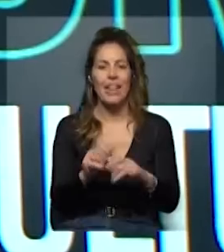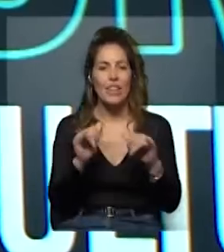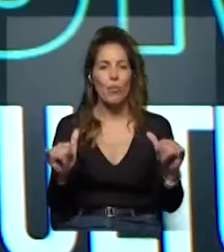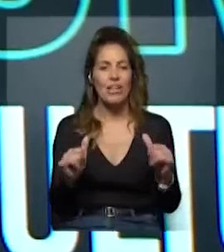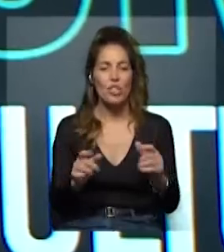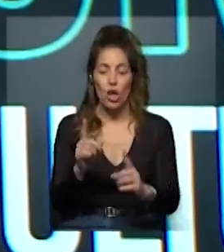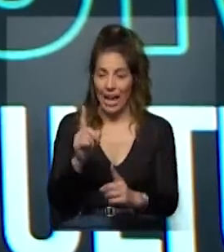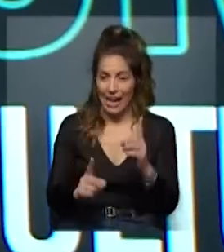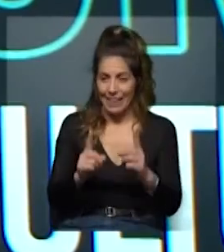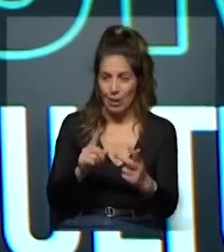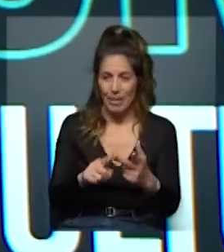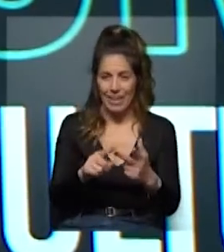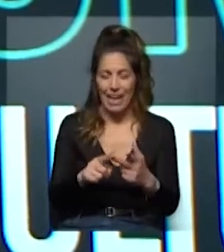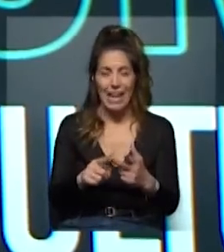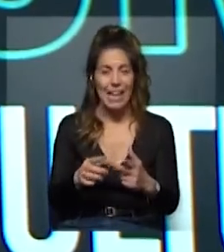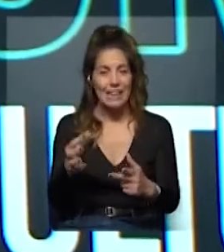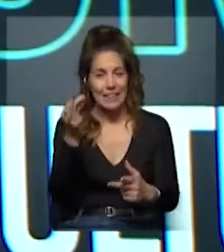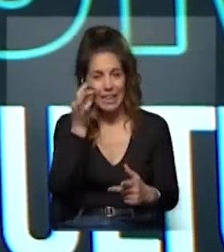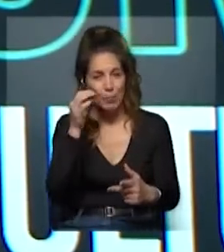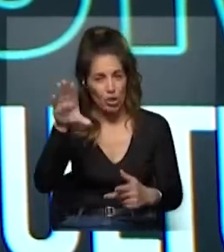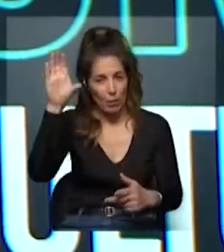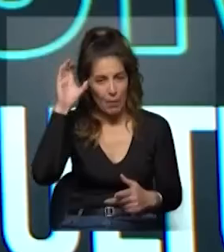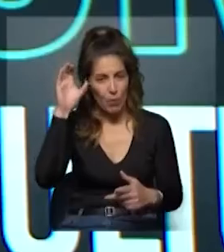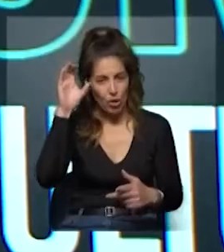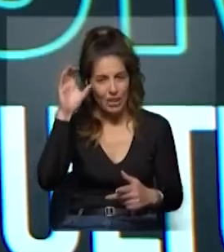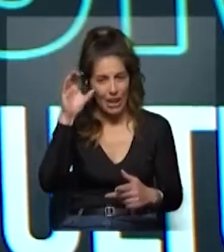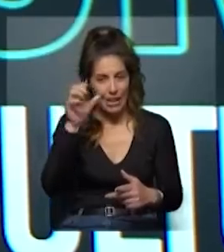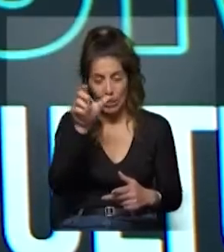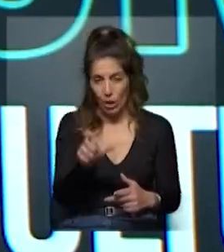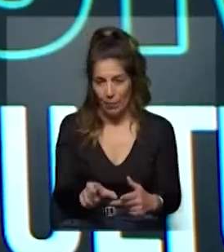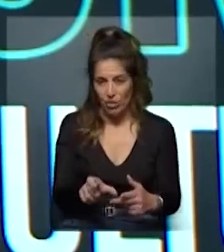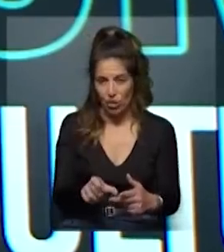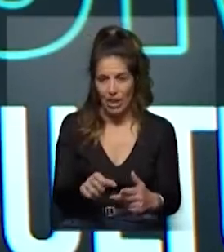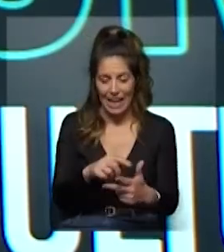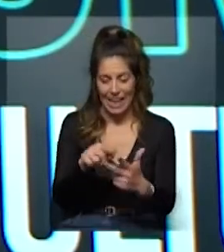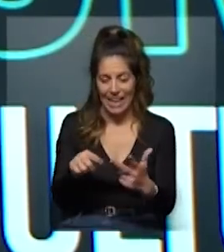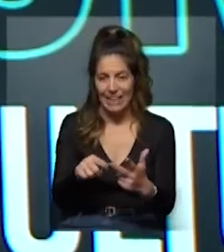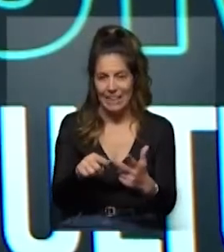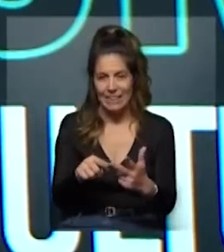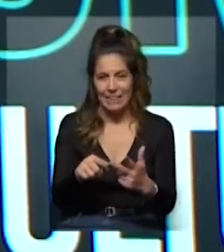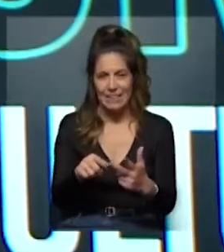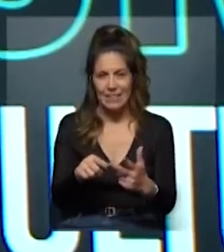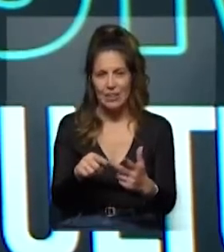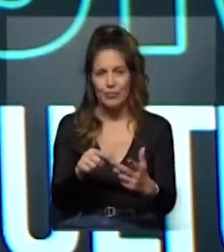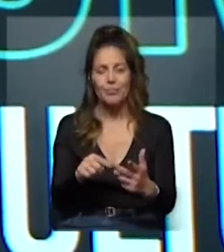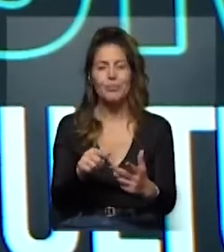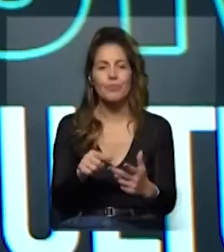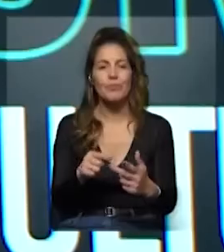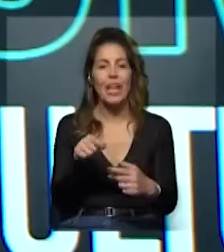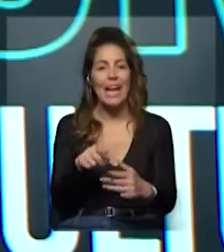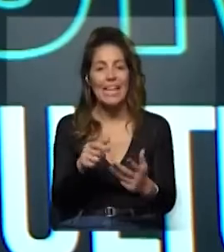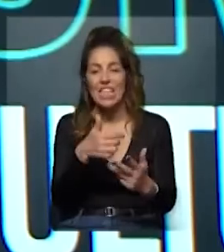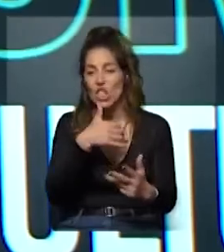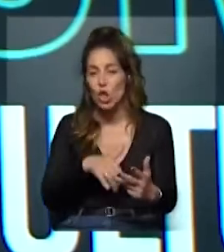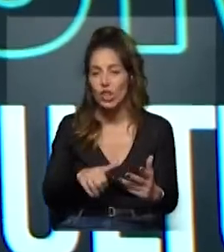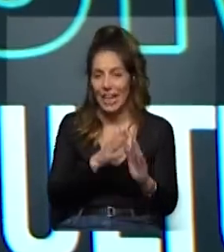académica hay testimonio memorias y biografía o sea puede entrar en cualquiera de esas tres categorías y entrar en esta terna hay historia